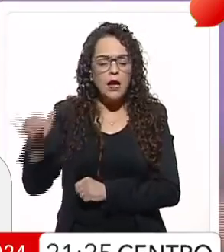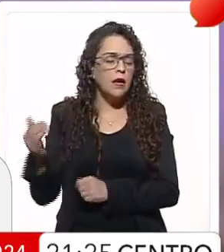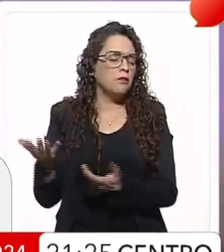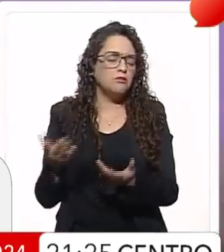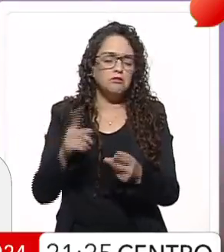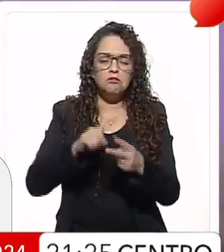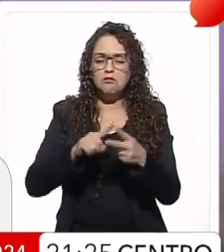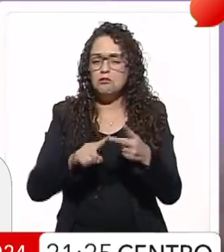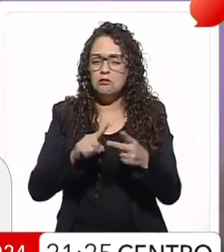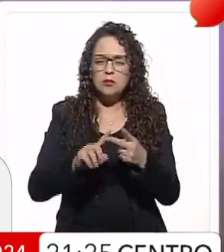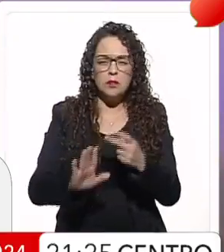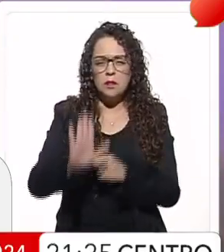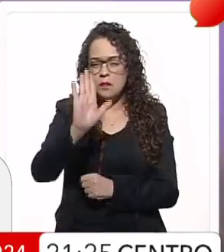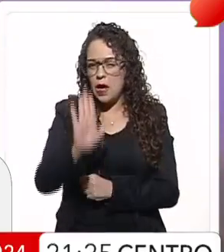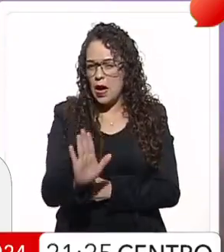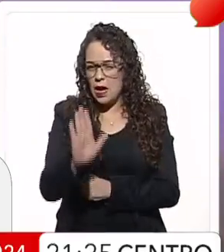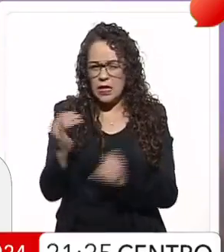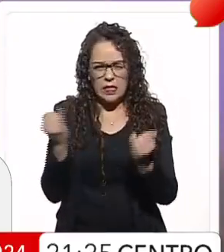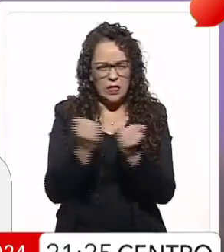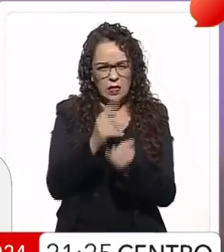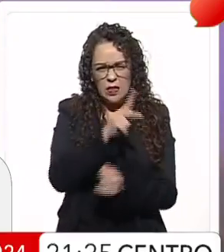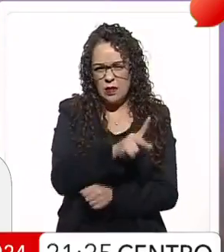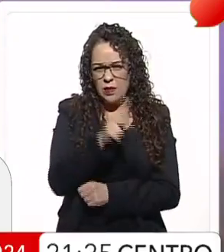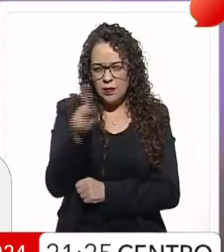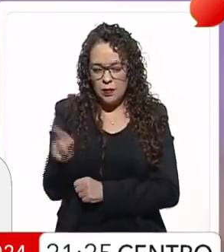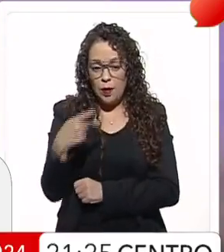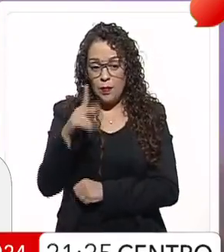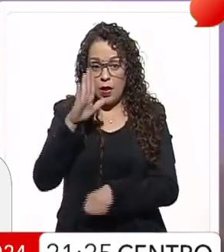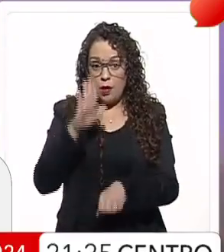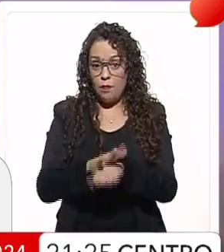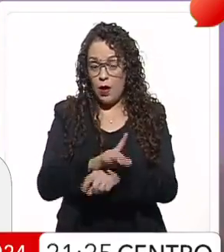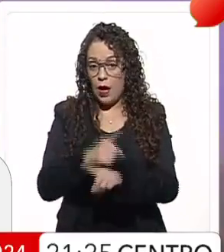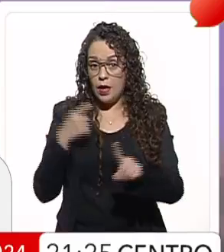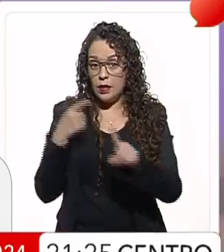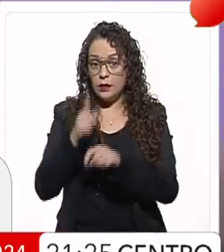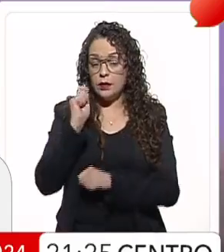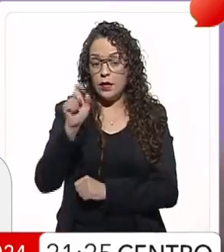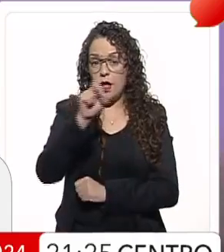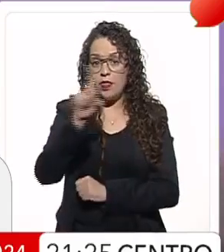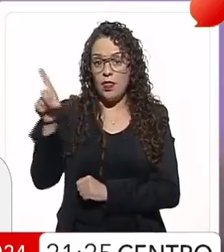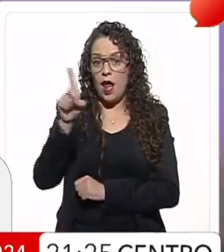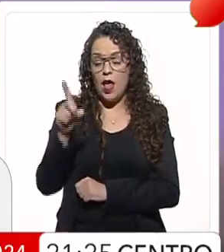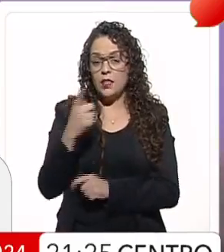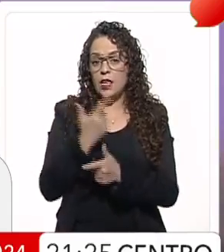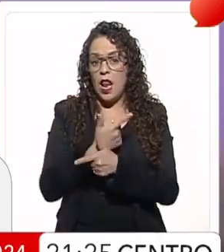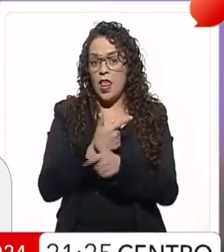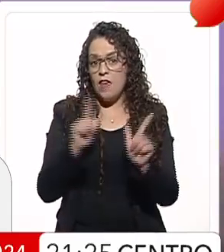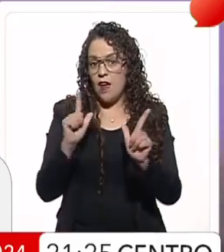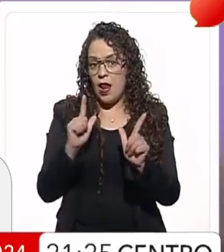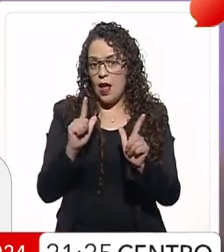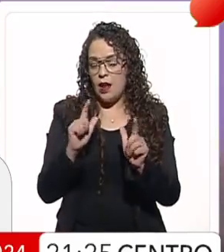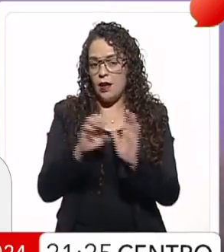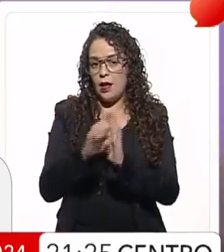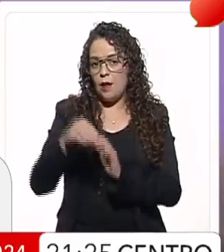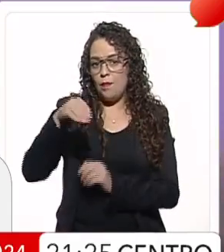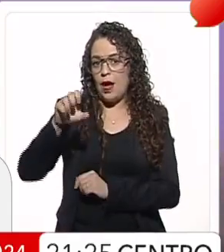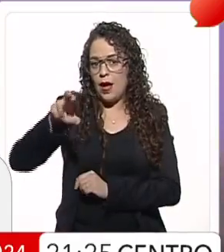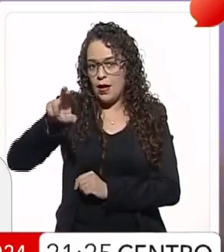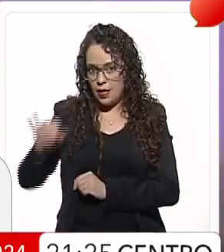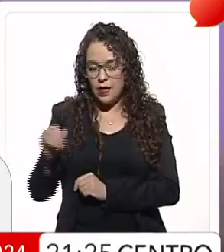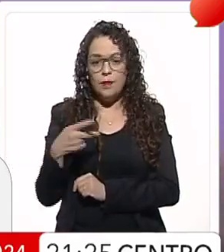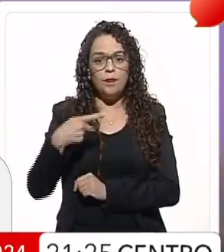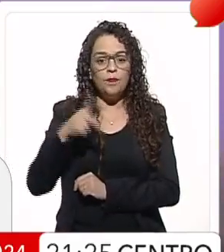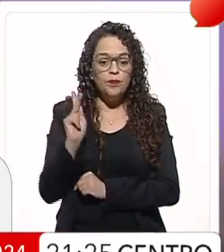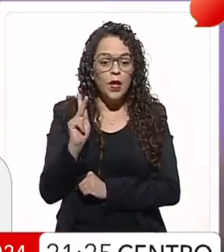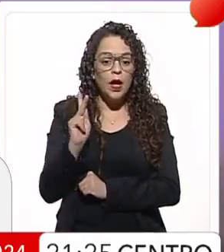dos vías, una más aliada a la derecha liberal clásica como Macri, pero también si uno